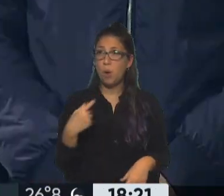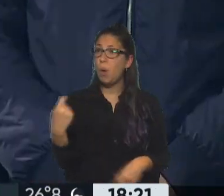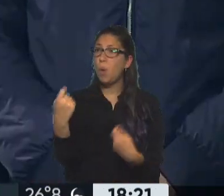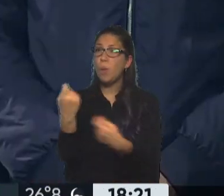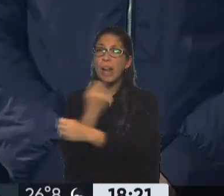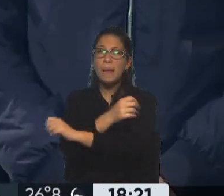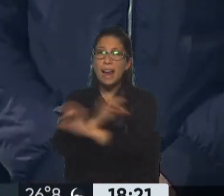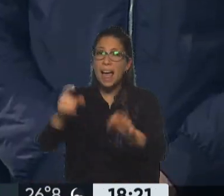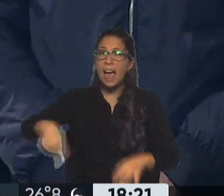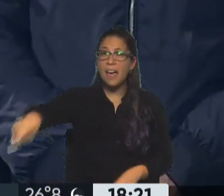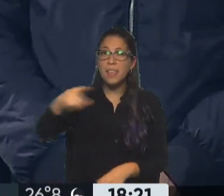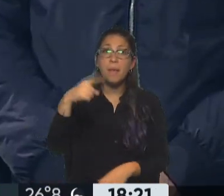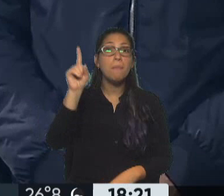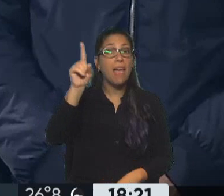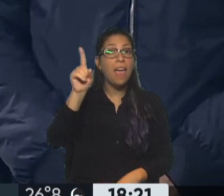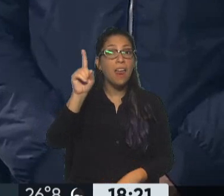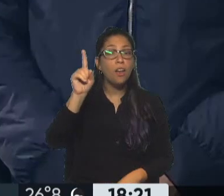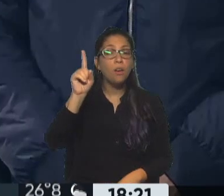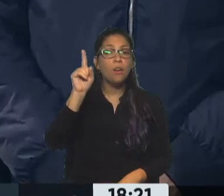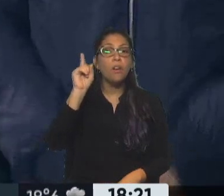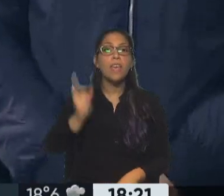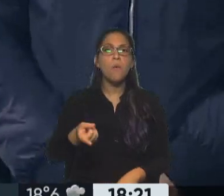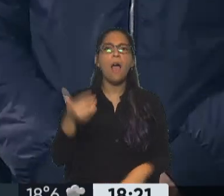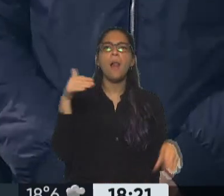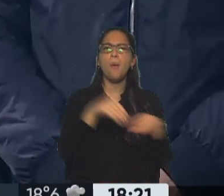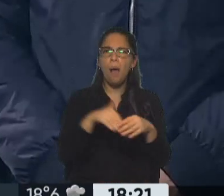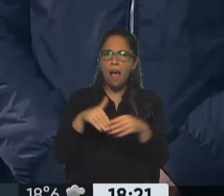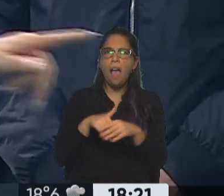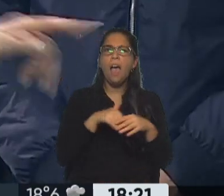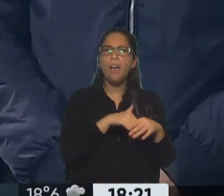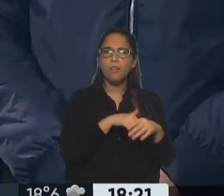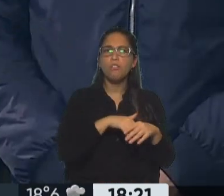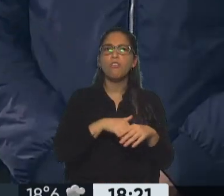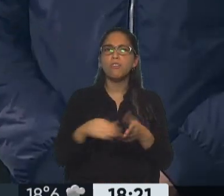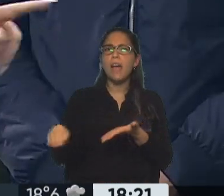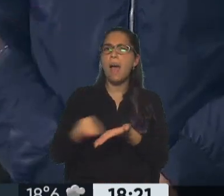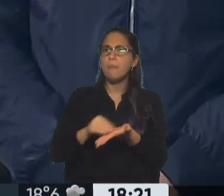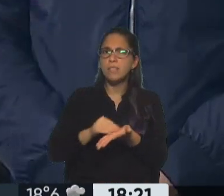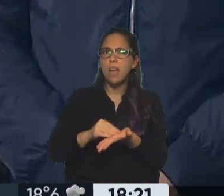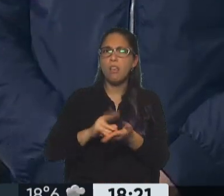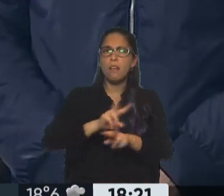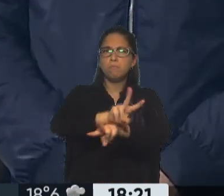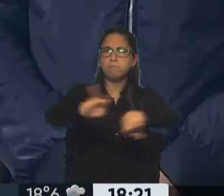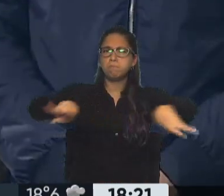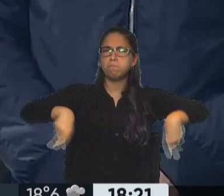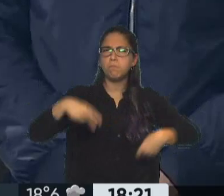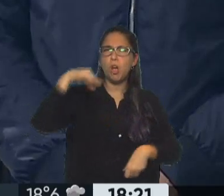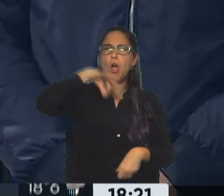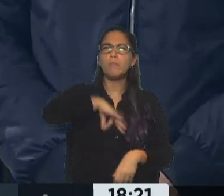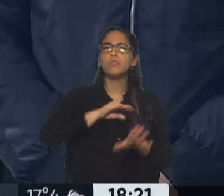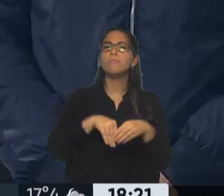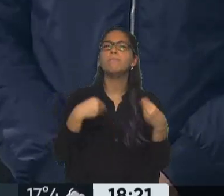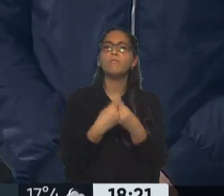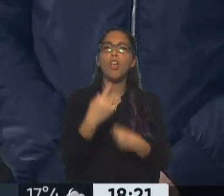pero cobraron bancos y administradoras en comisiones